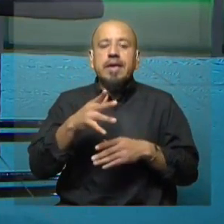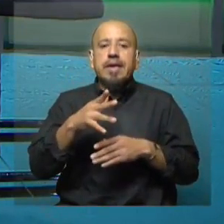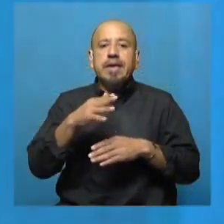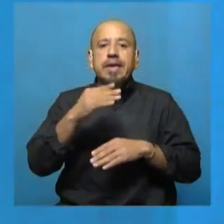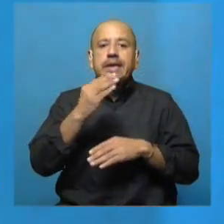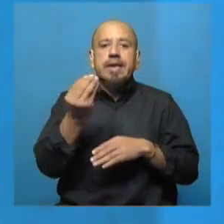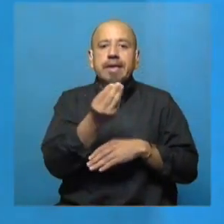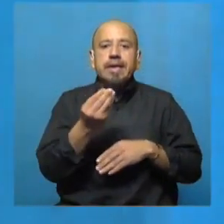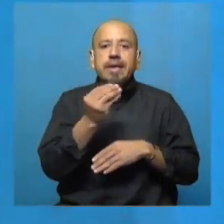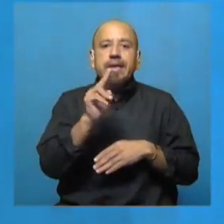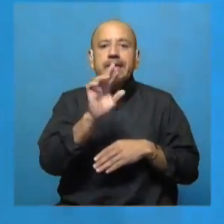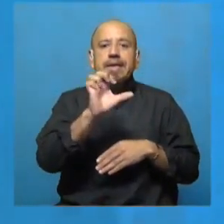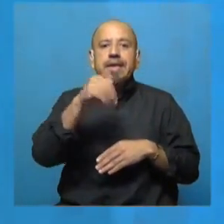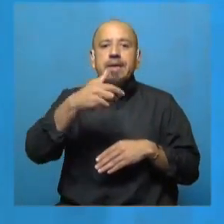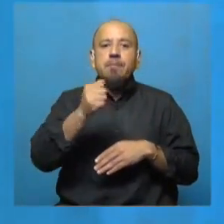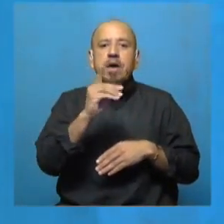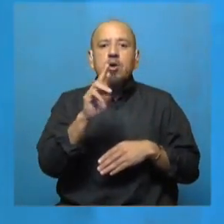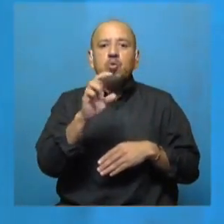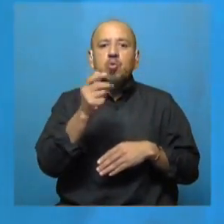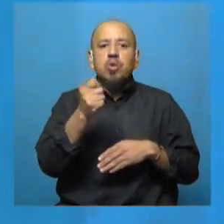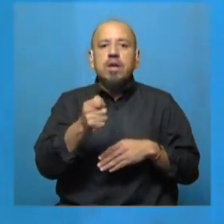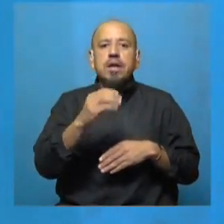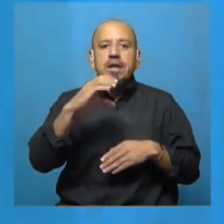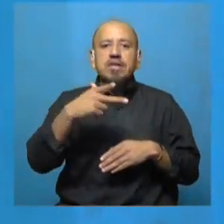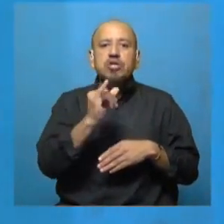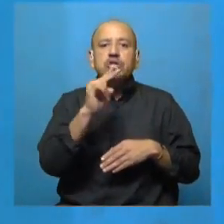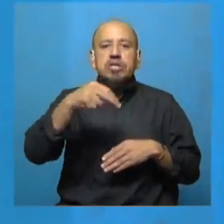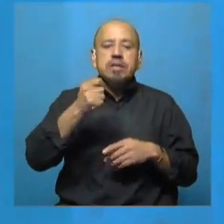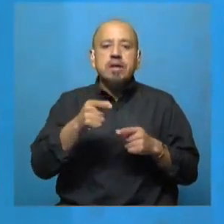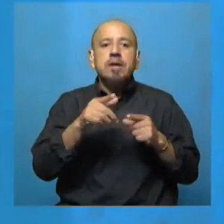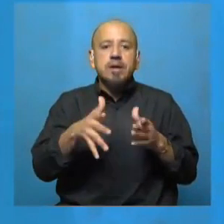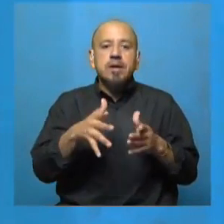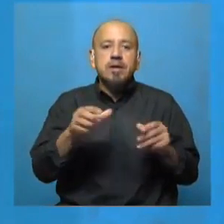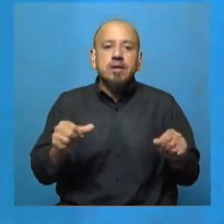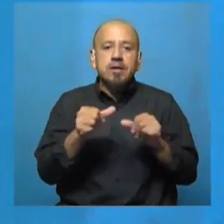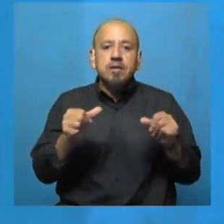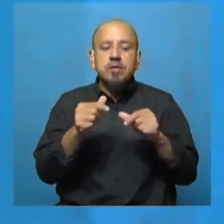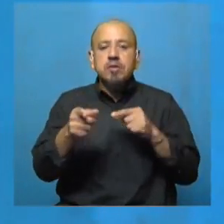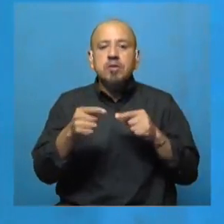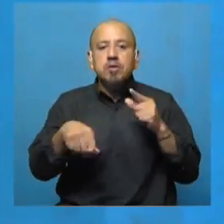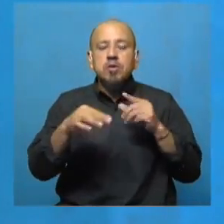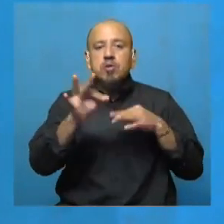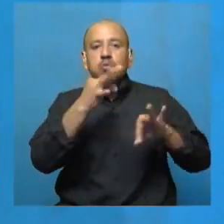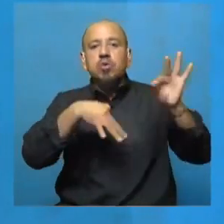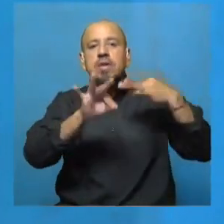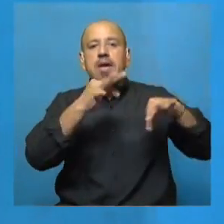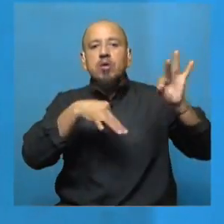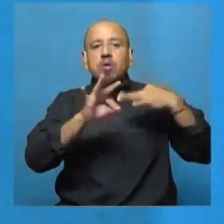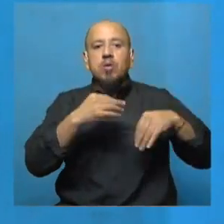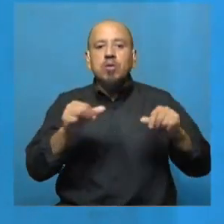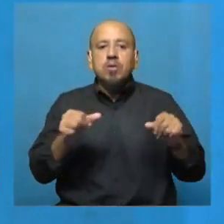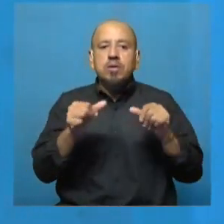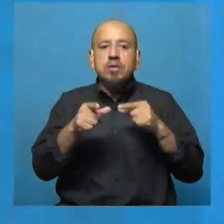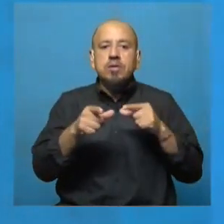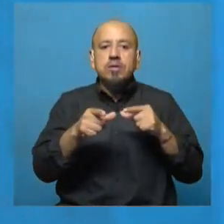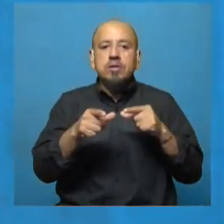sí es un proyecto un mundo hermoso que creó Verónica perrota hace tiempo Este es una obra de teatro que hicieron y bueno